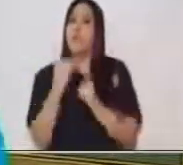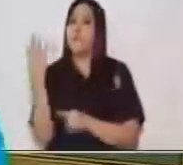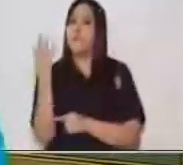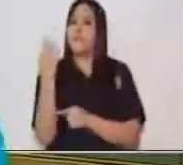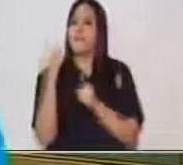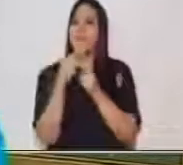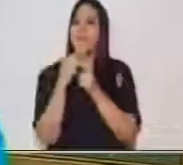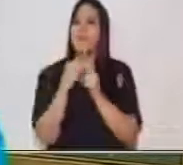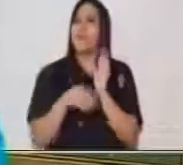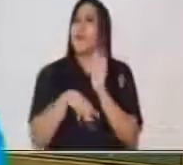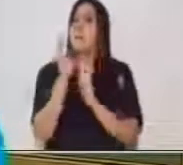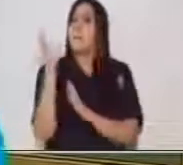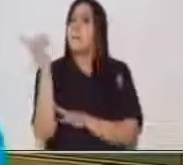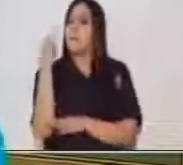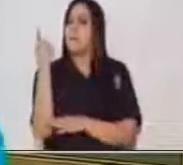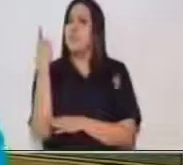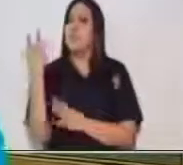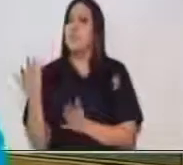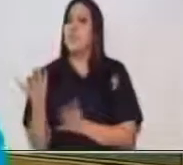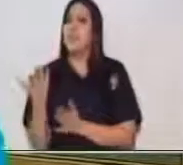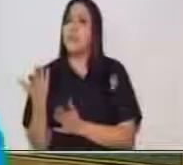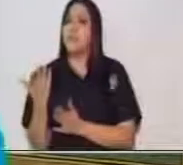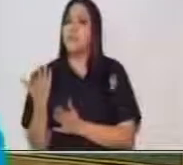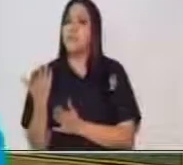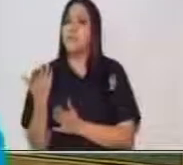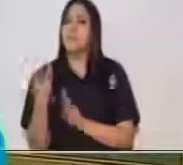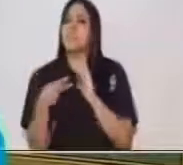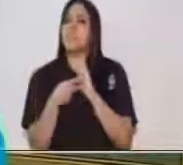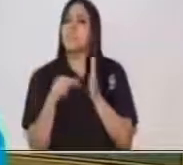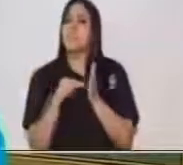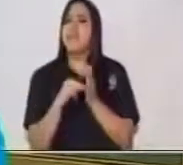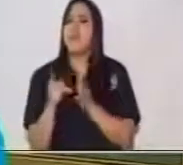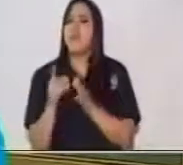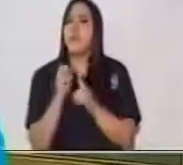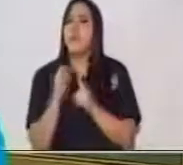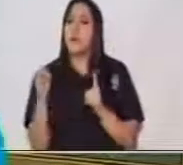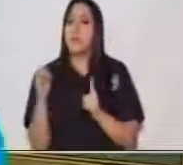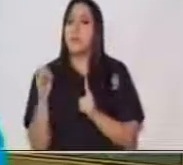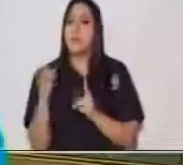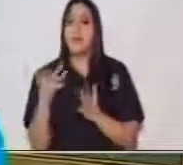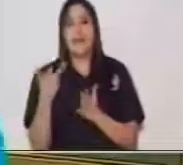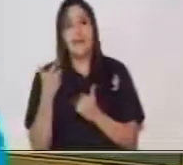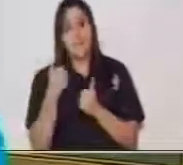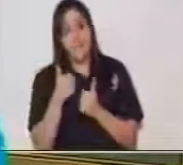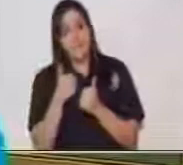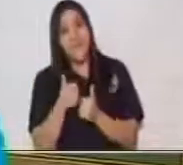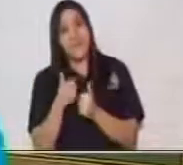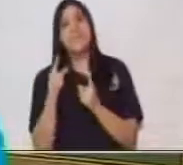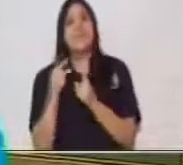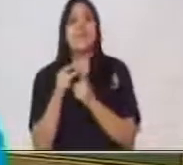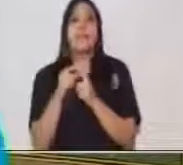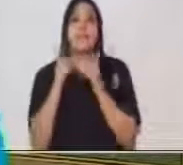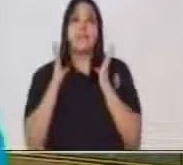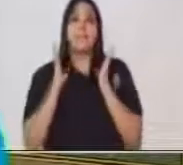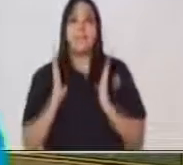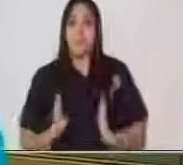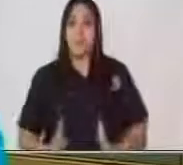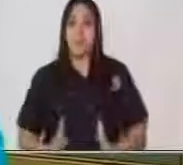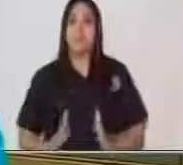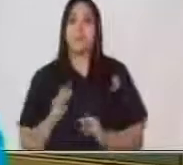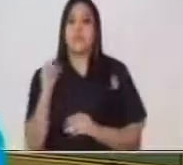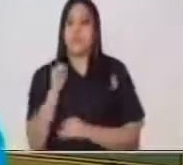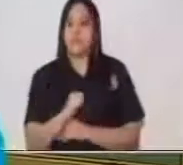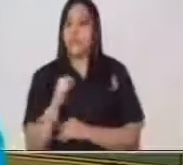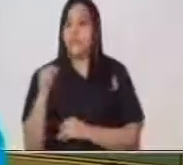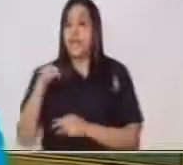importante, que le da sentido a la oración? Muy bien, la palabra blusa es